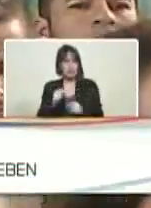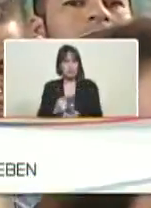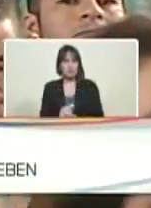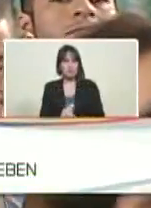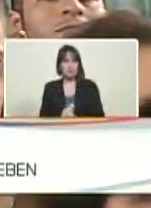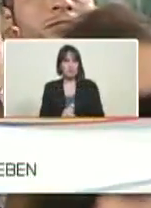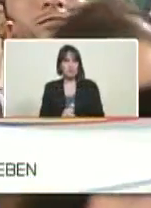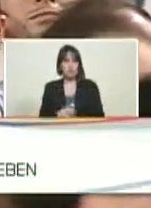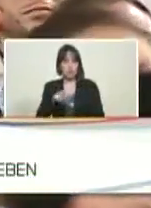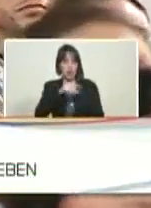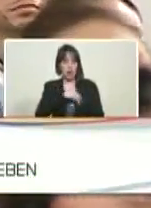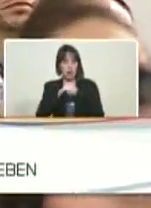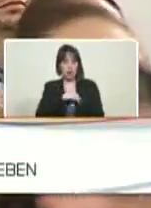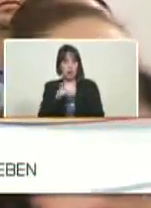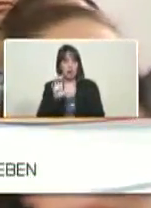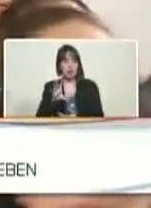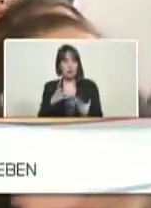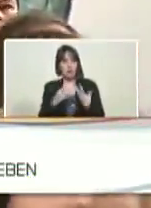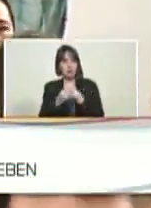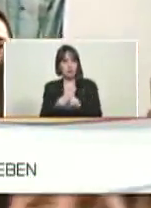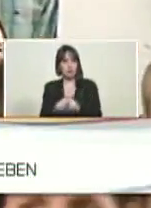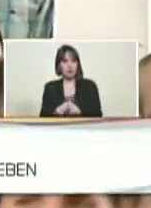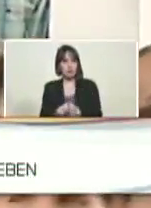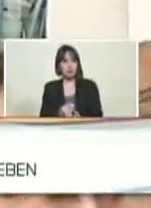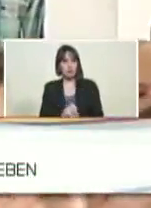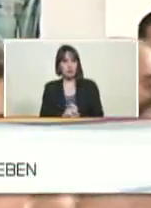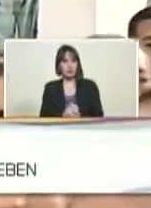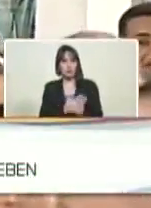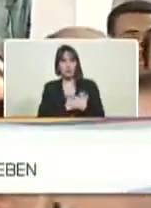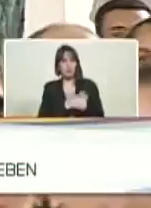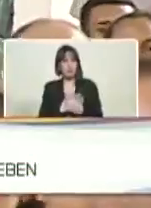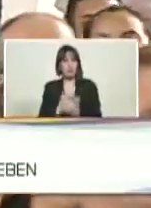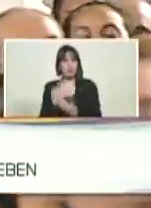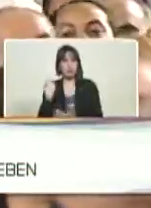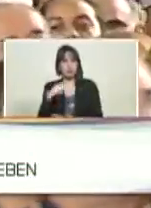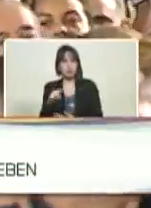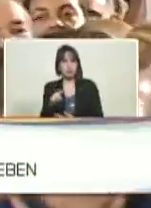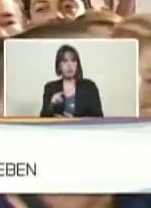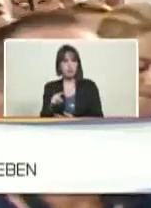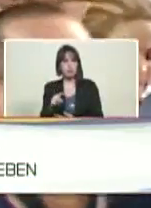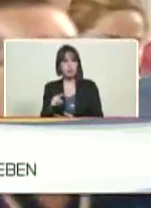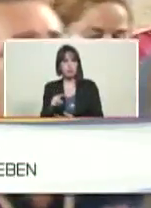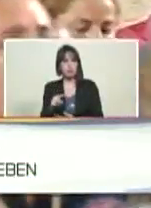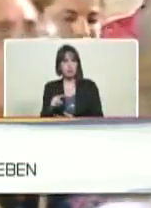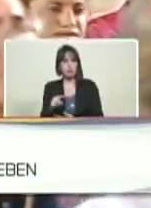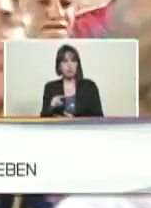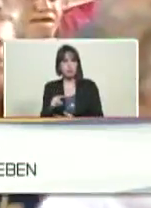A través del carnet de la patria podemos tener...